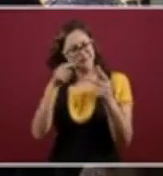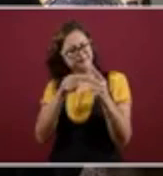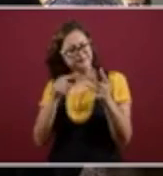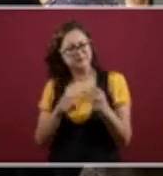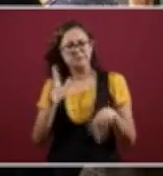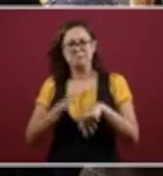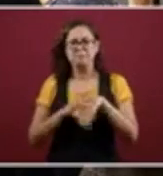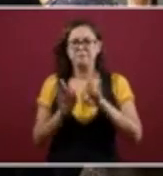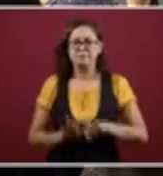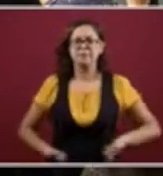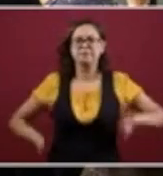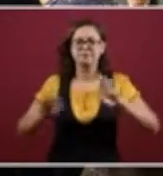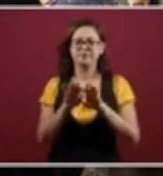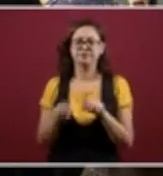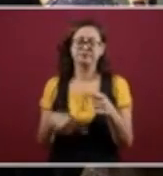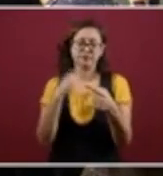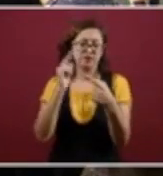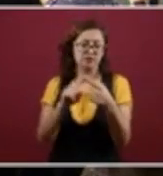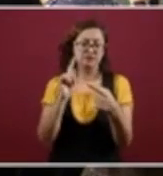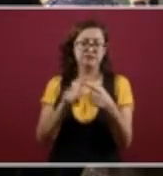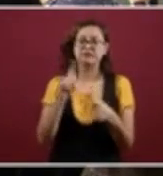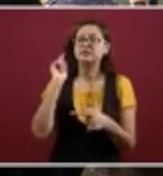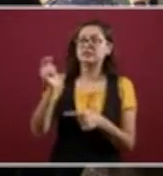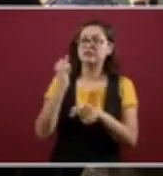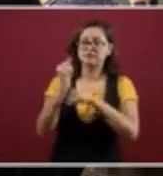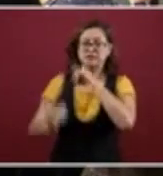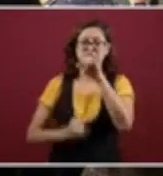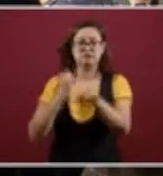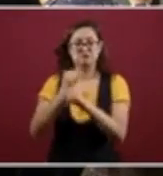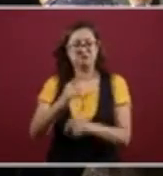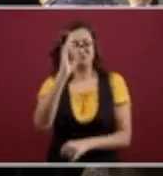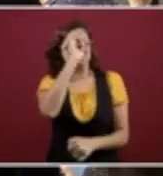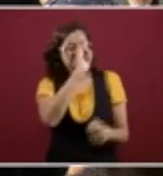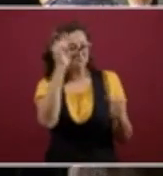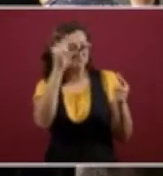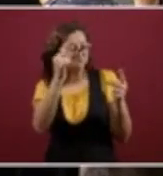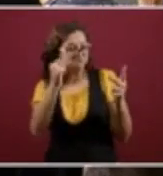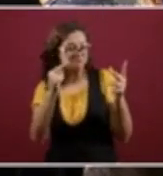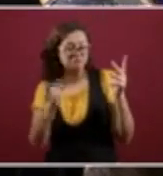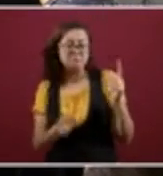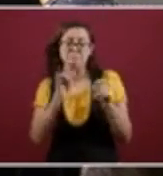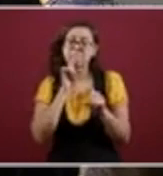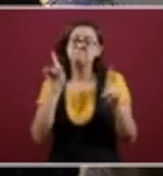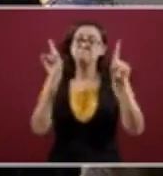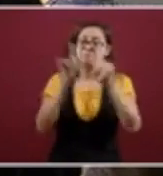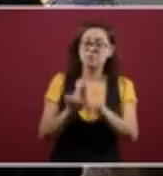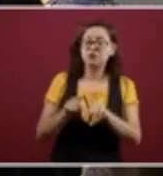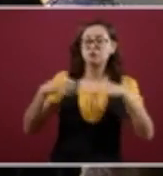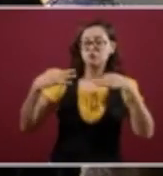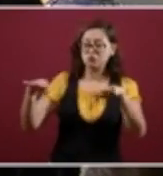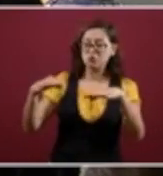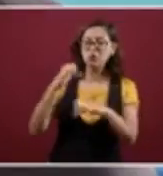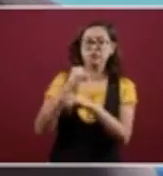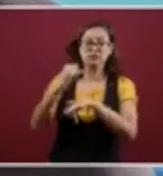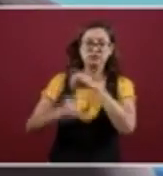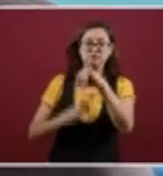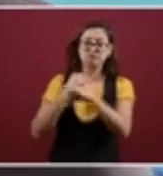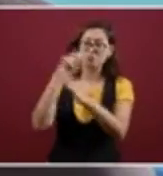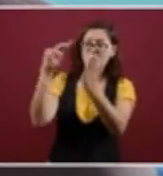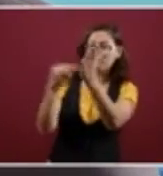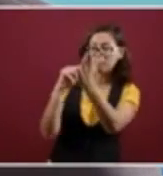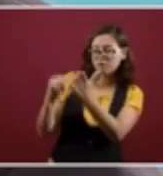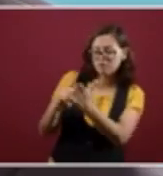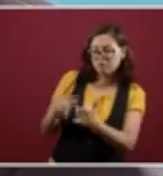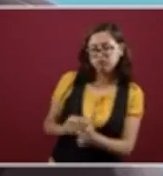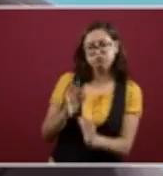dijimos, retomamos las recomendaciones internacionales, cumplimos con nuestras convenciones que hemos signado y nos hemos